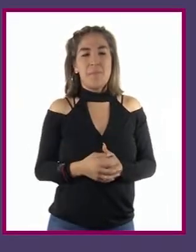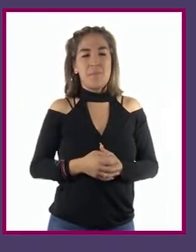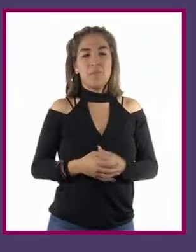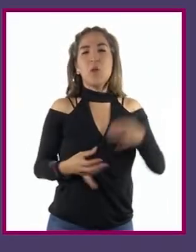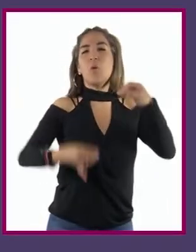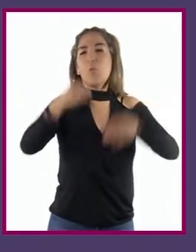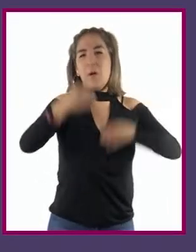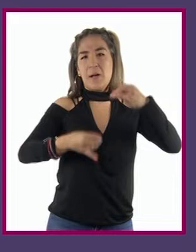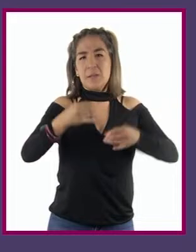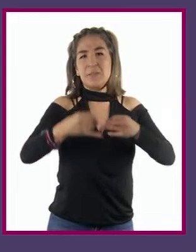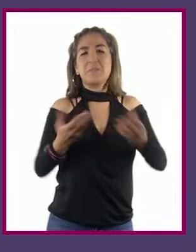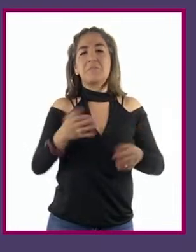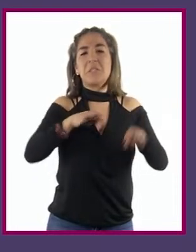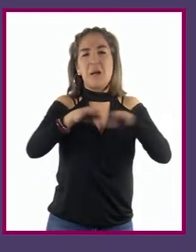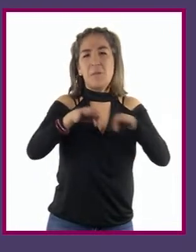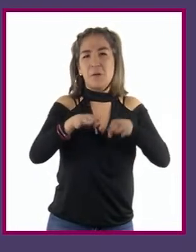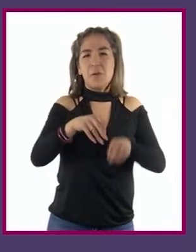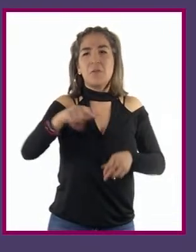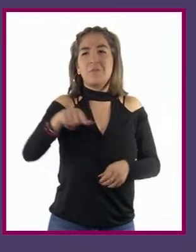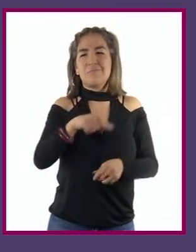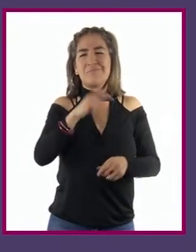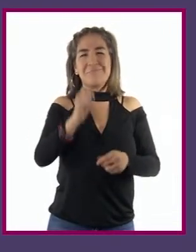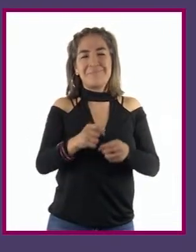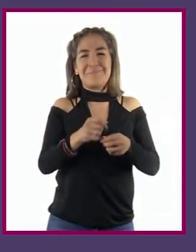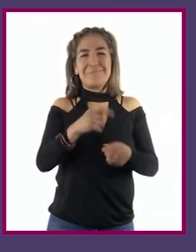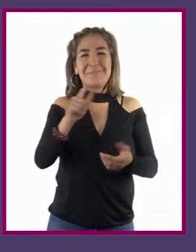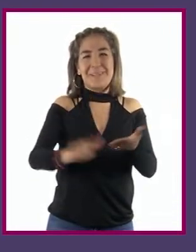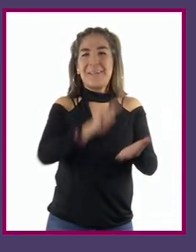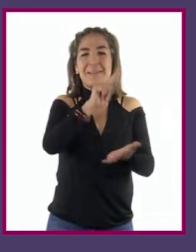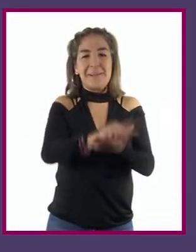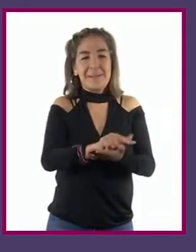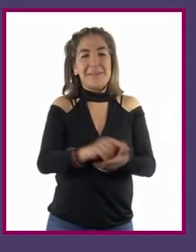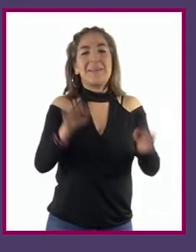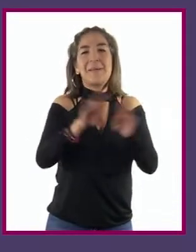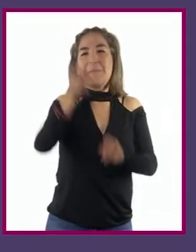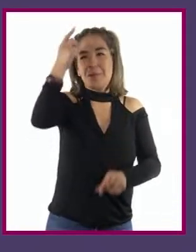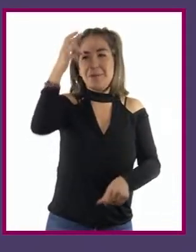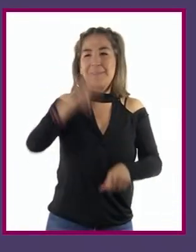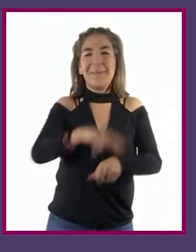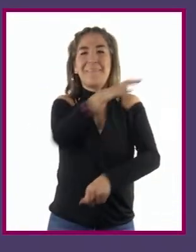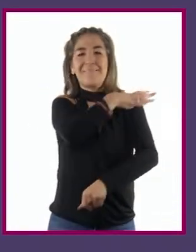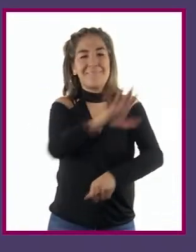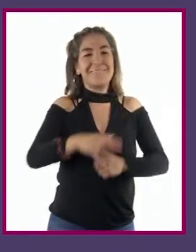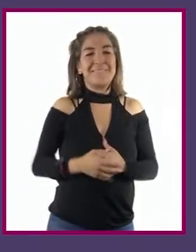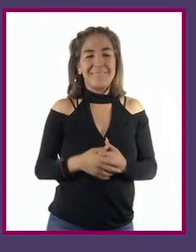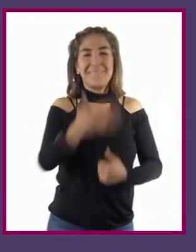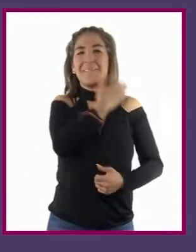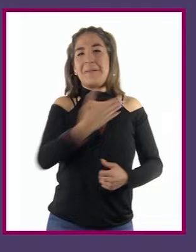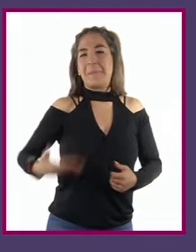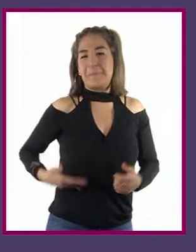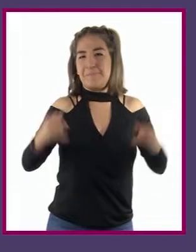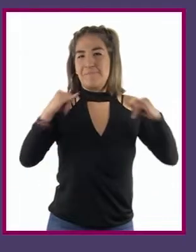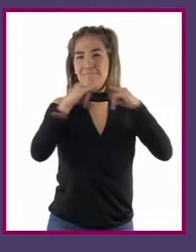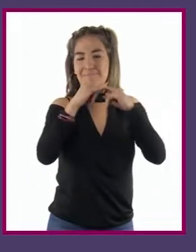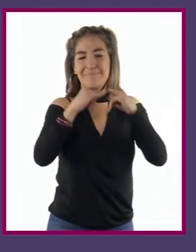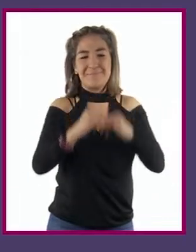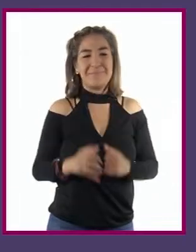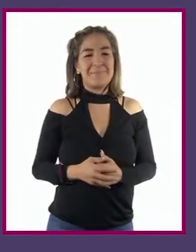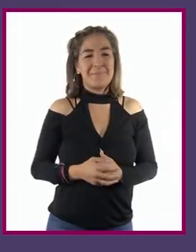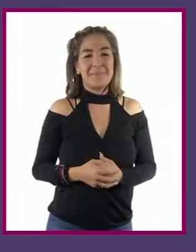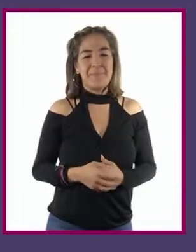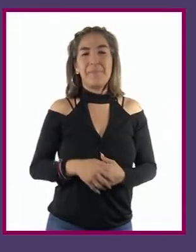jueces y magistrados, secretarios de Estado, directores generales, presidentes de institutos.